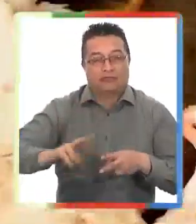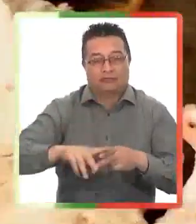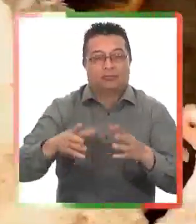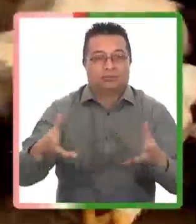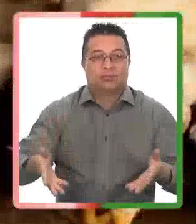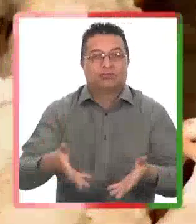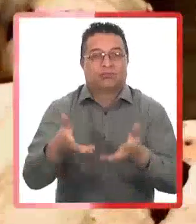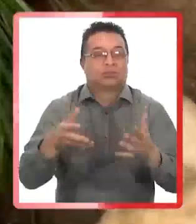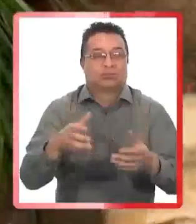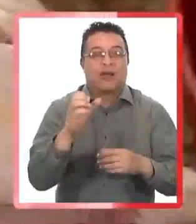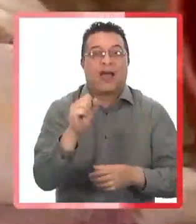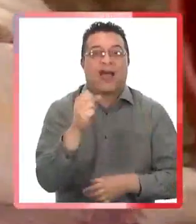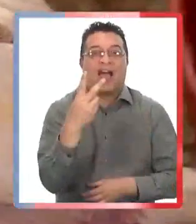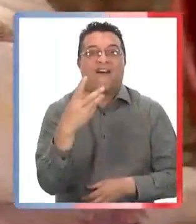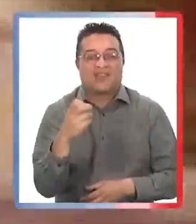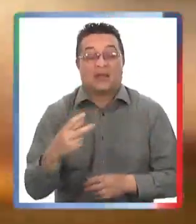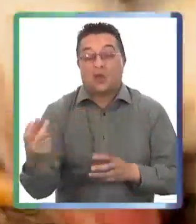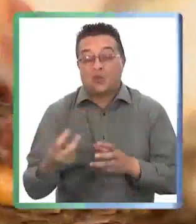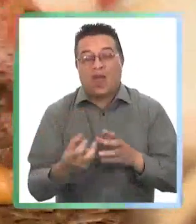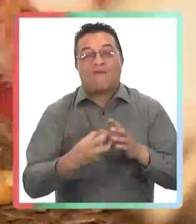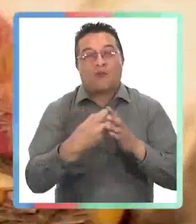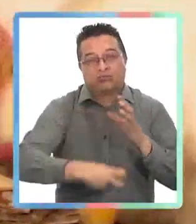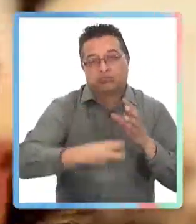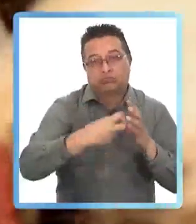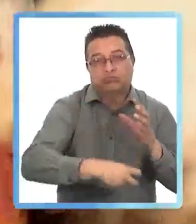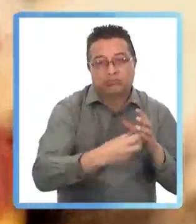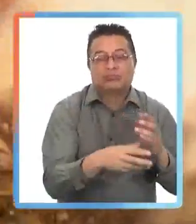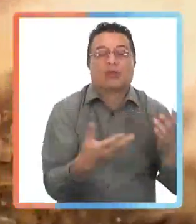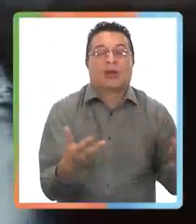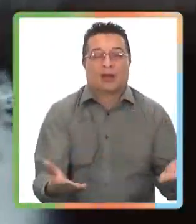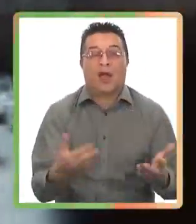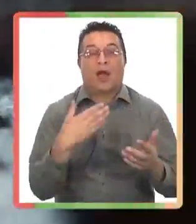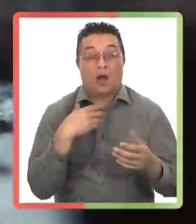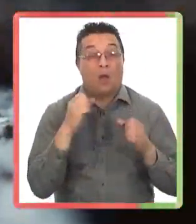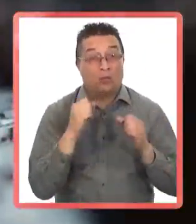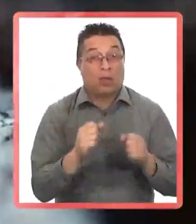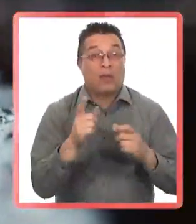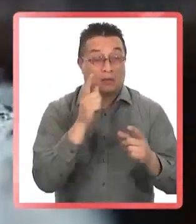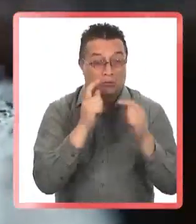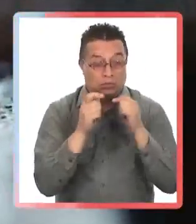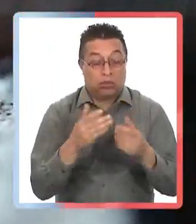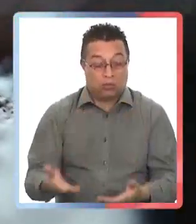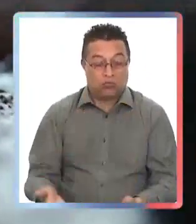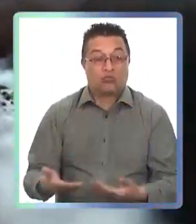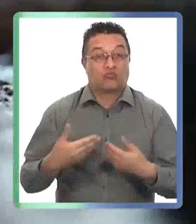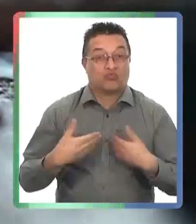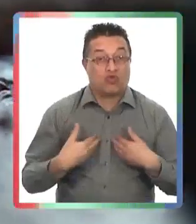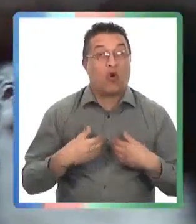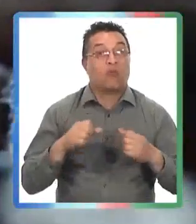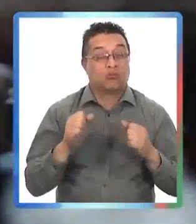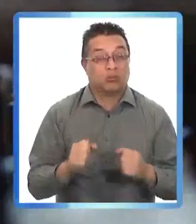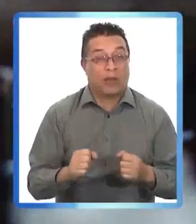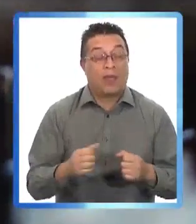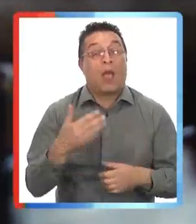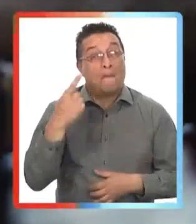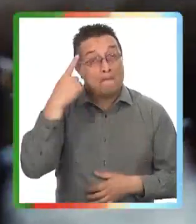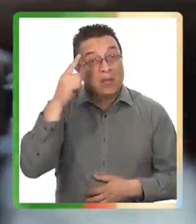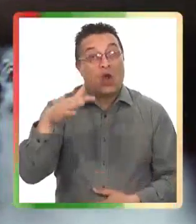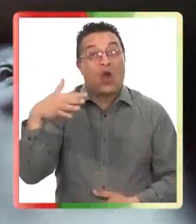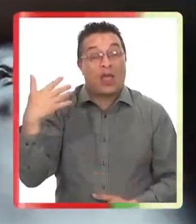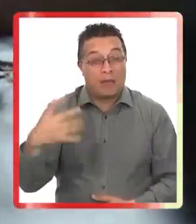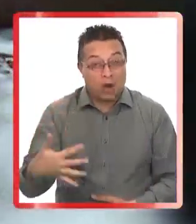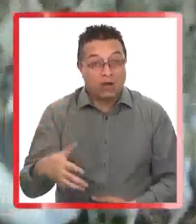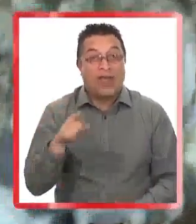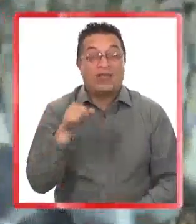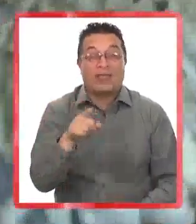huevos, que tienen un potencial riesgo de contagio, pero lo importante es que hay dos cosas bien